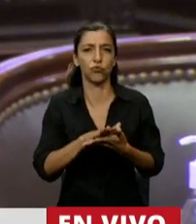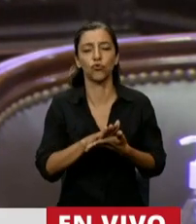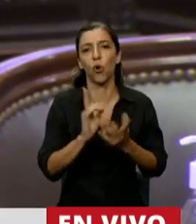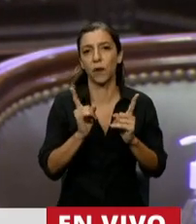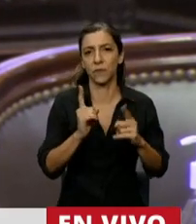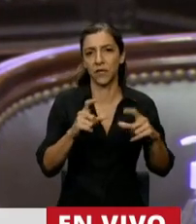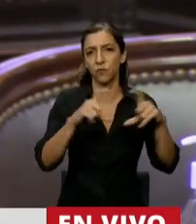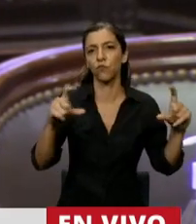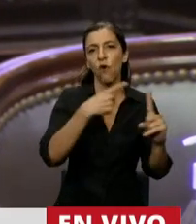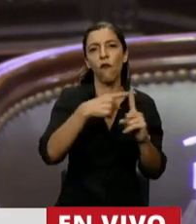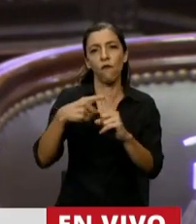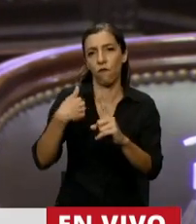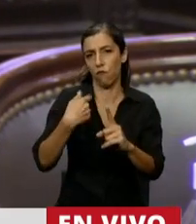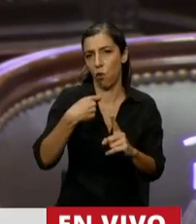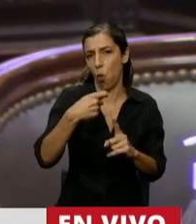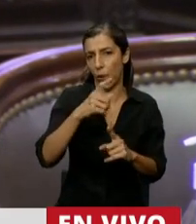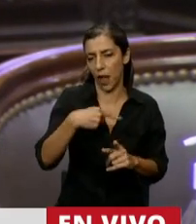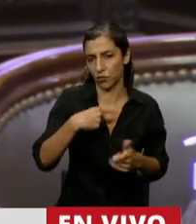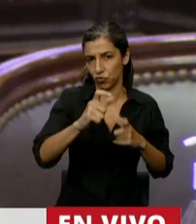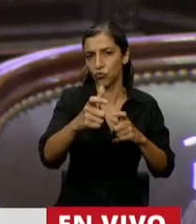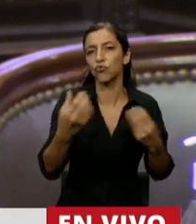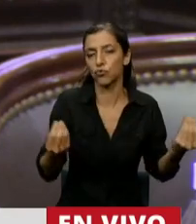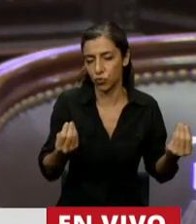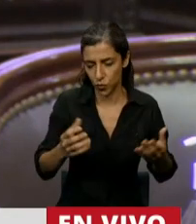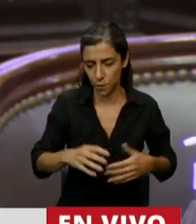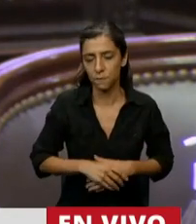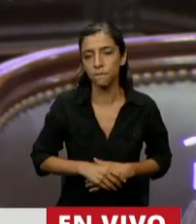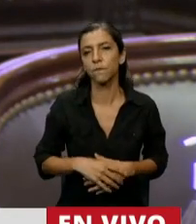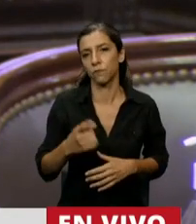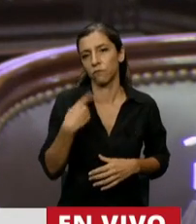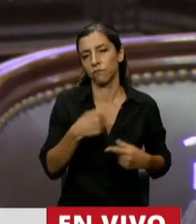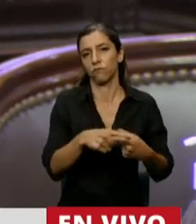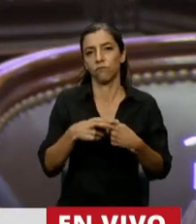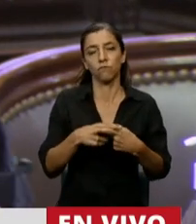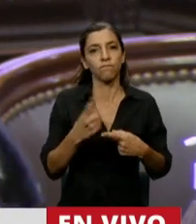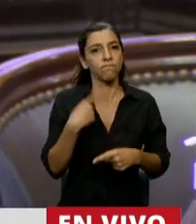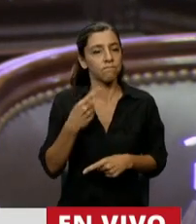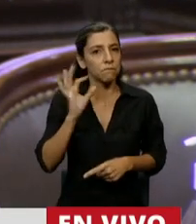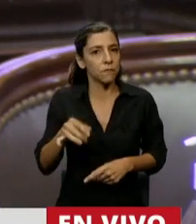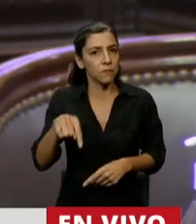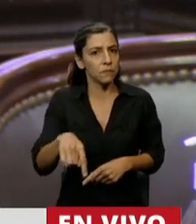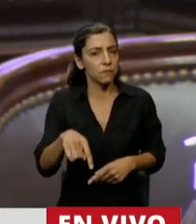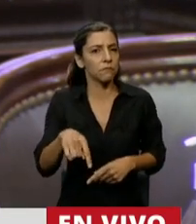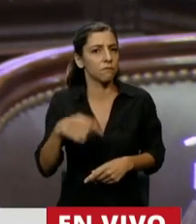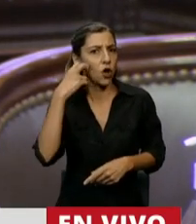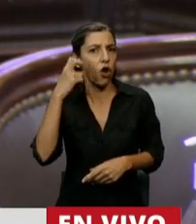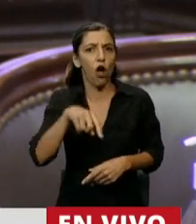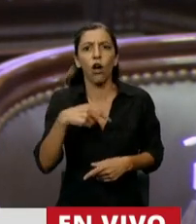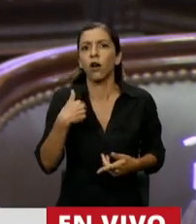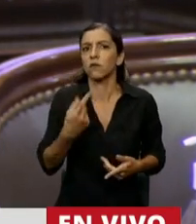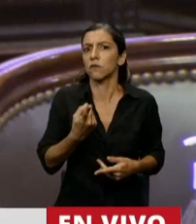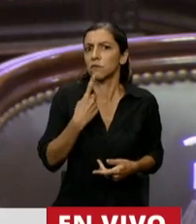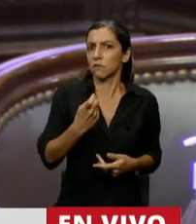jubilatoria. Y vemos que en el Congreso se discuten una y otra vez los mismos